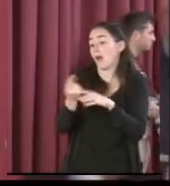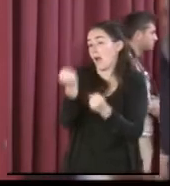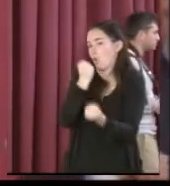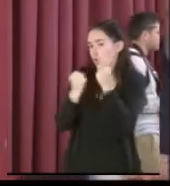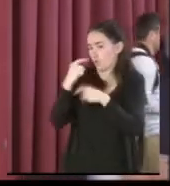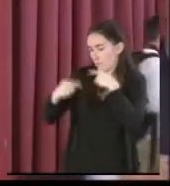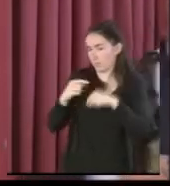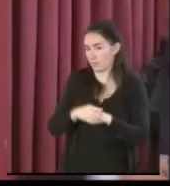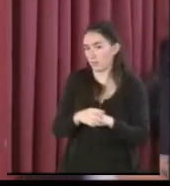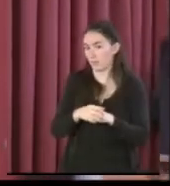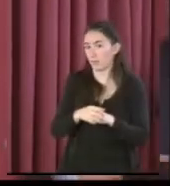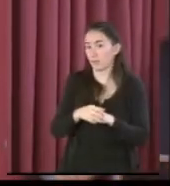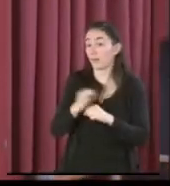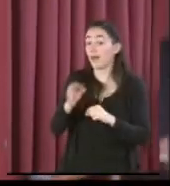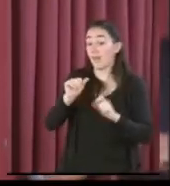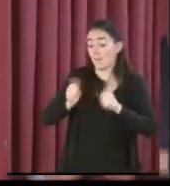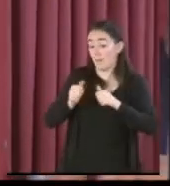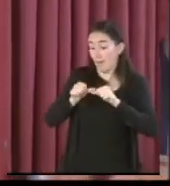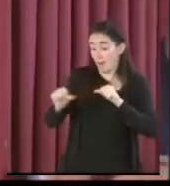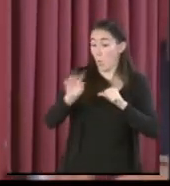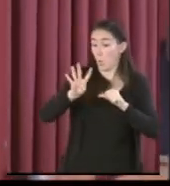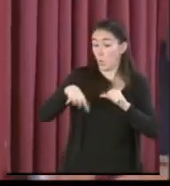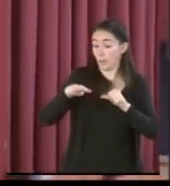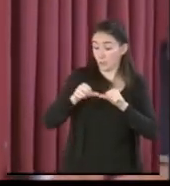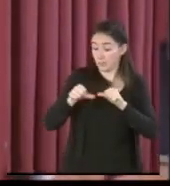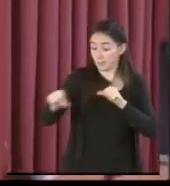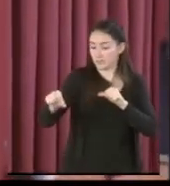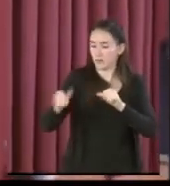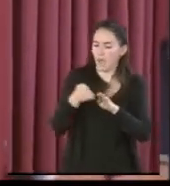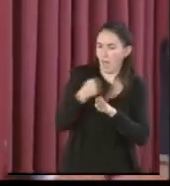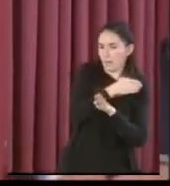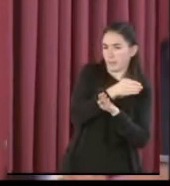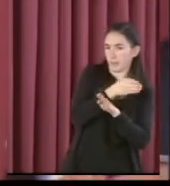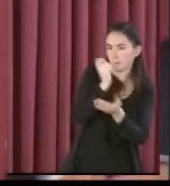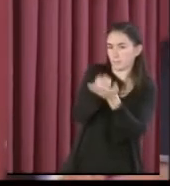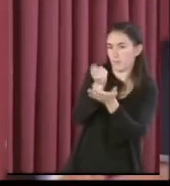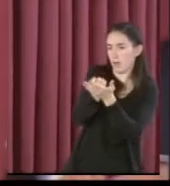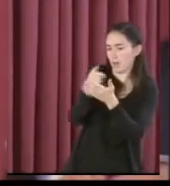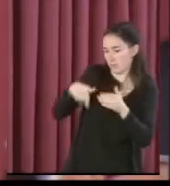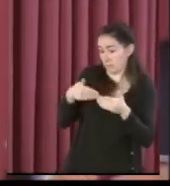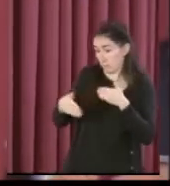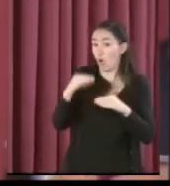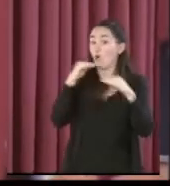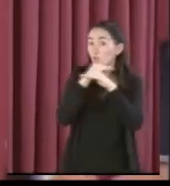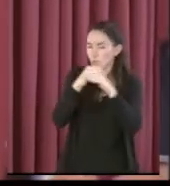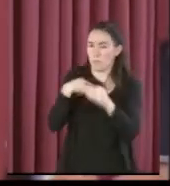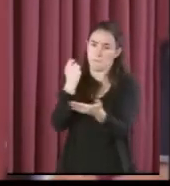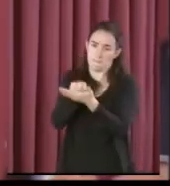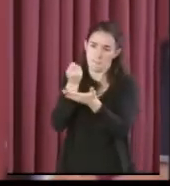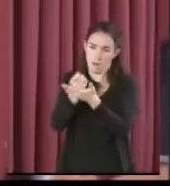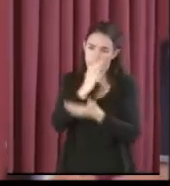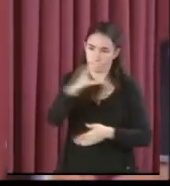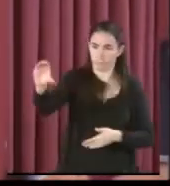los 4 primeros meses se realiza de manera anticipada en este mes de octubre. Más familias que nunca han